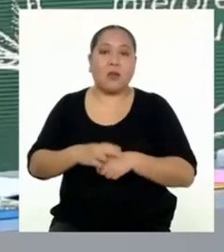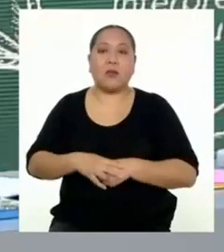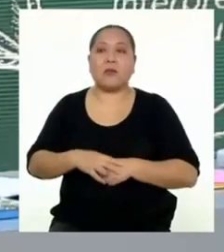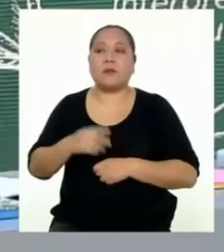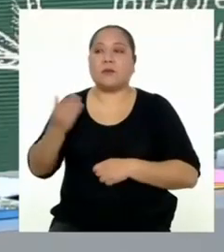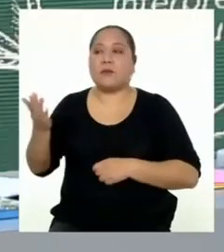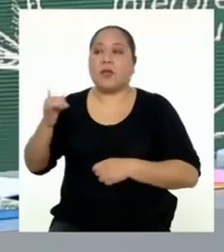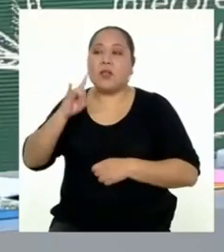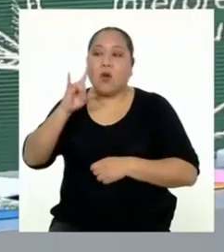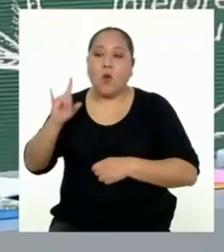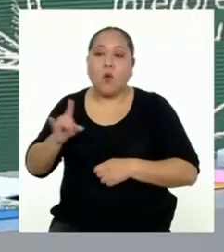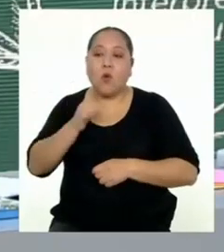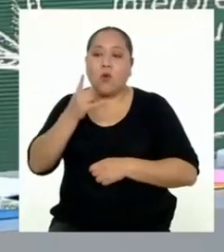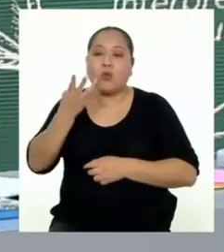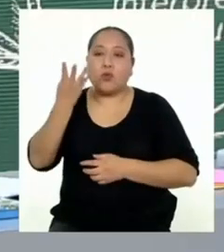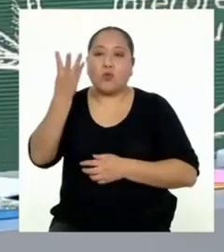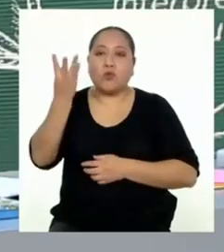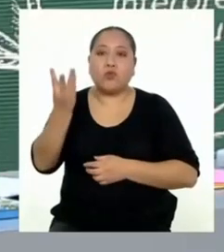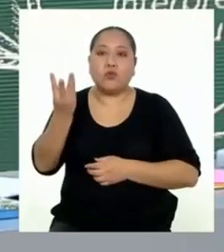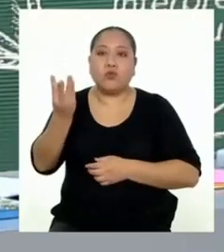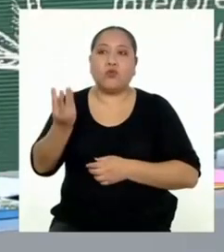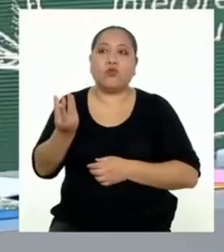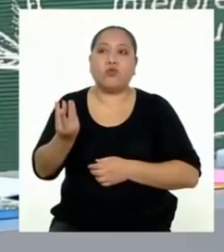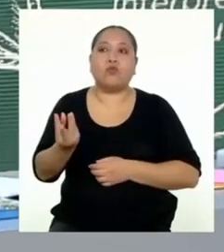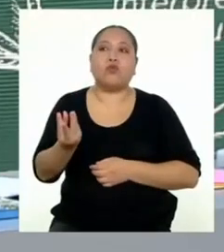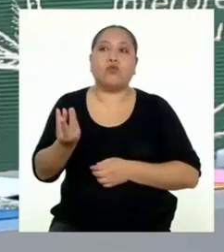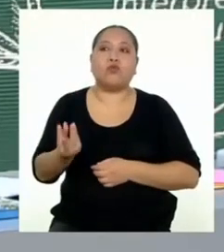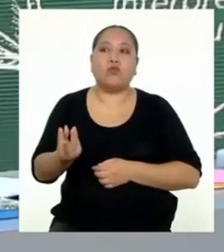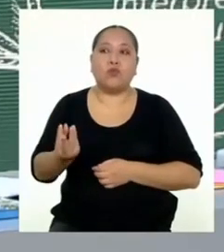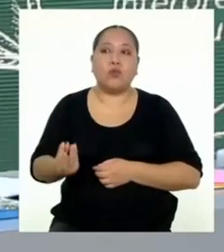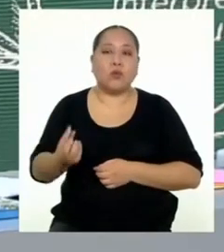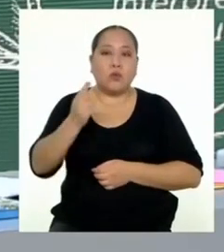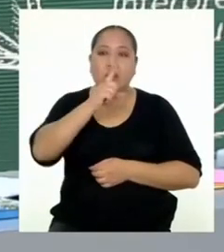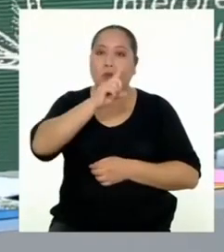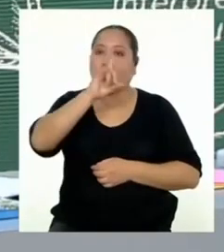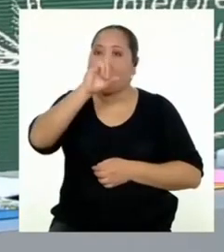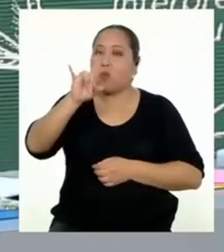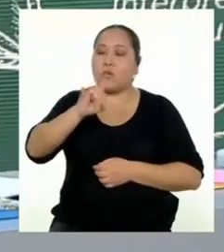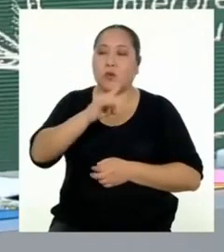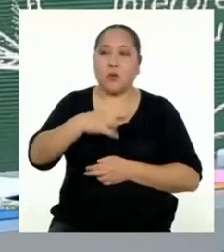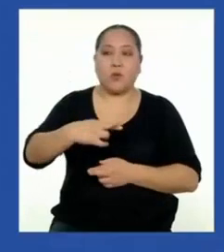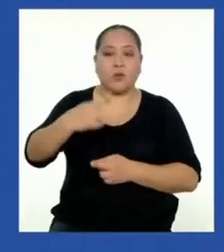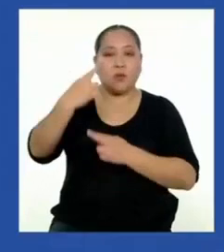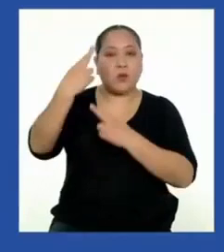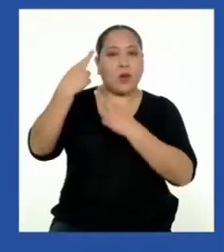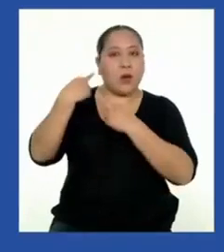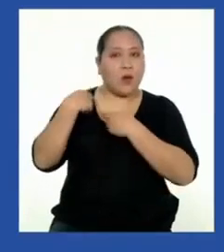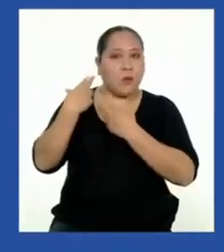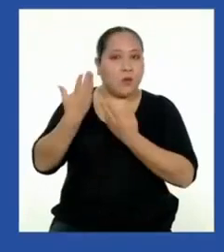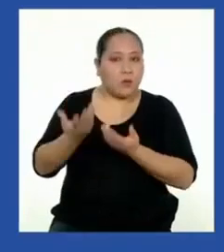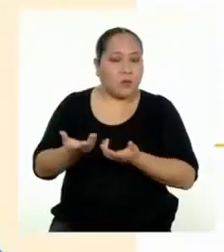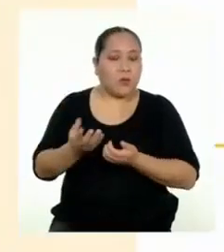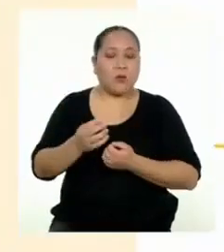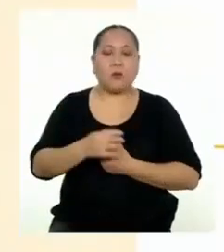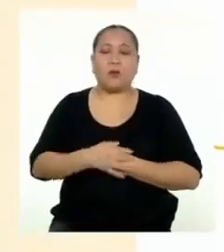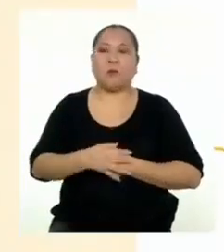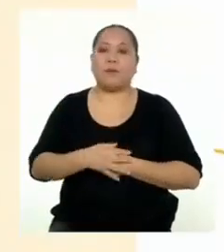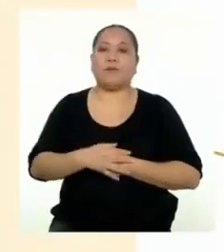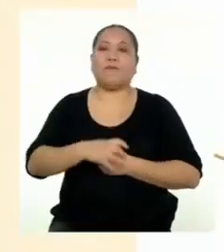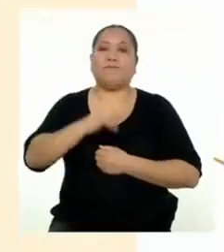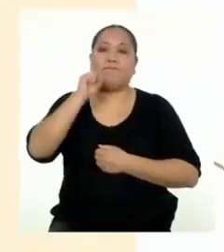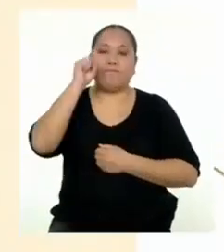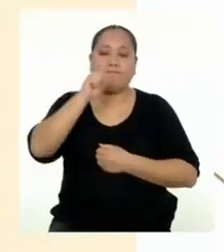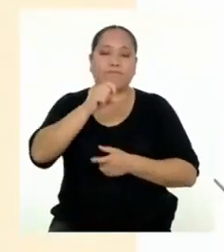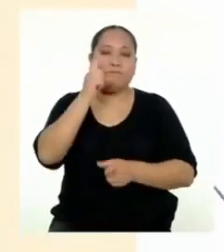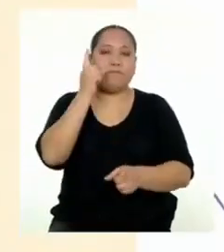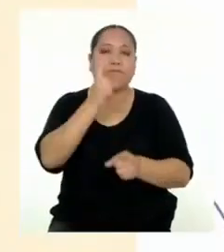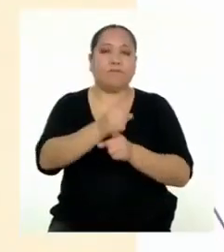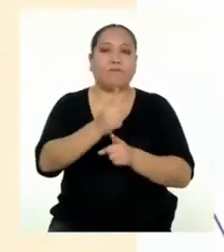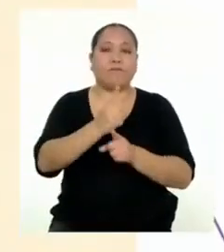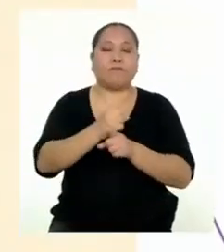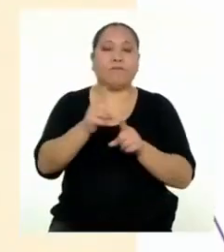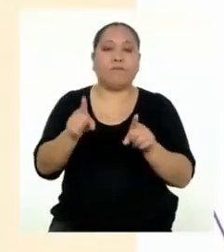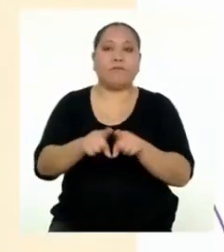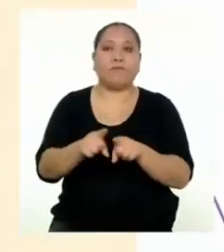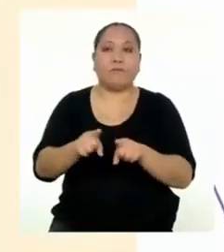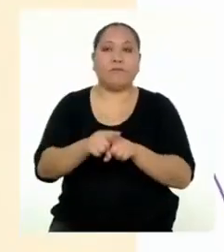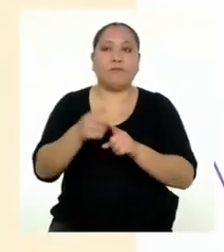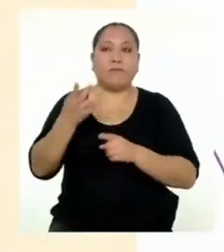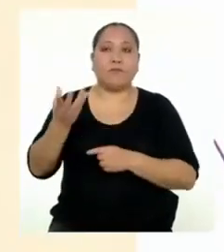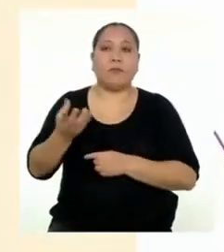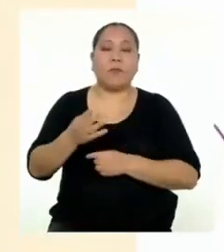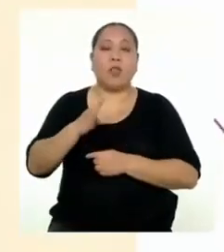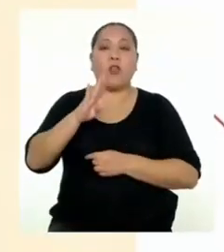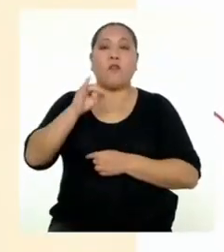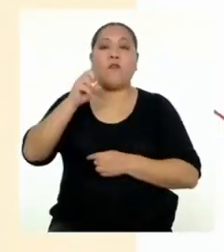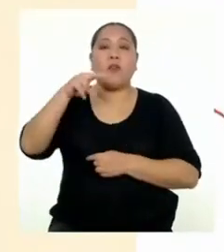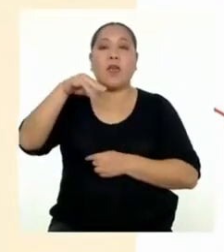Su disponibilidad se puede agotar si no los usamos responsablemente. Asimismo, según su naturaleza,